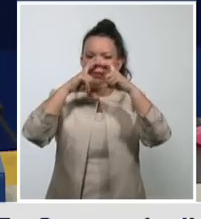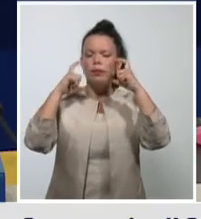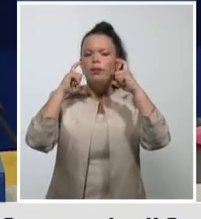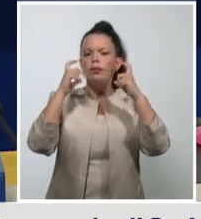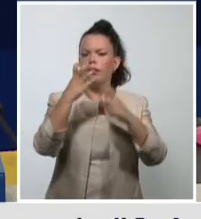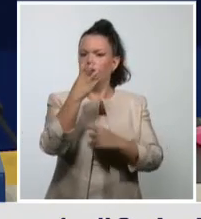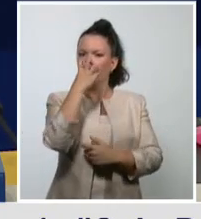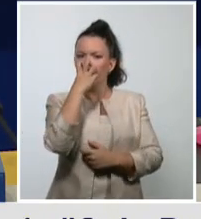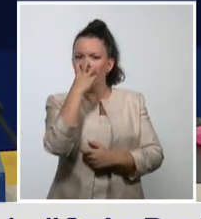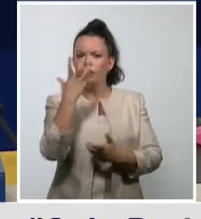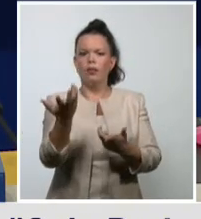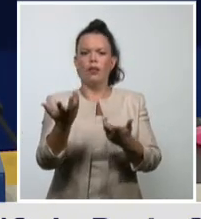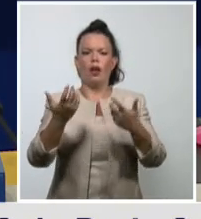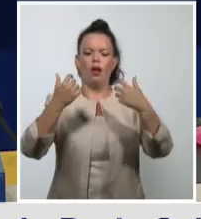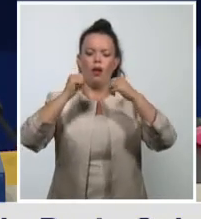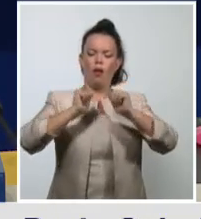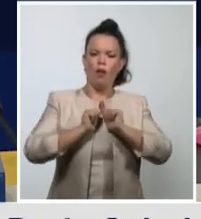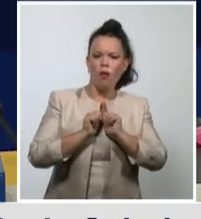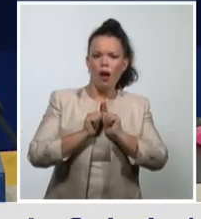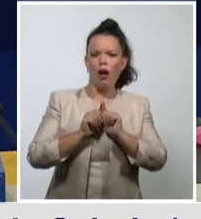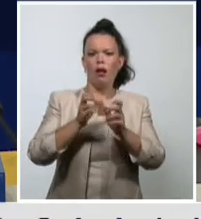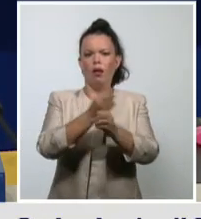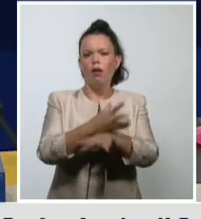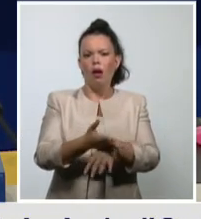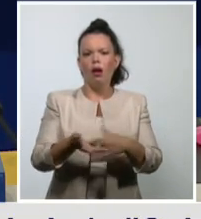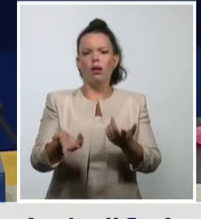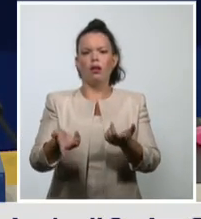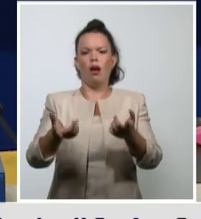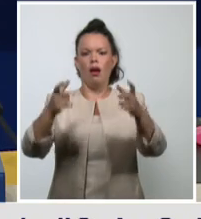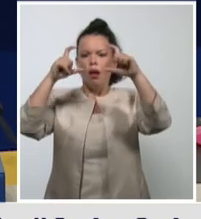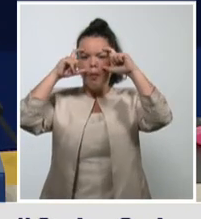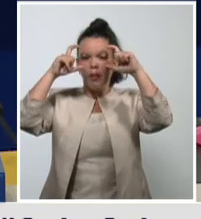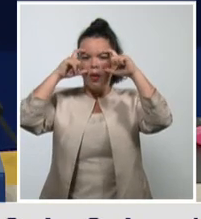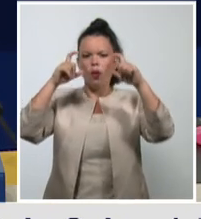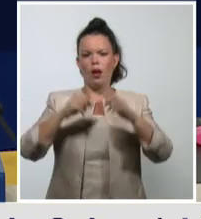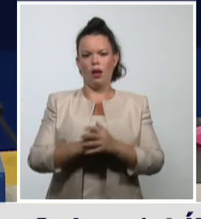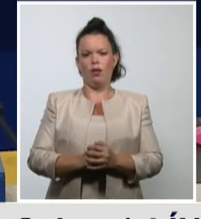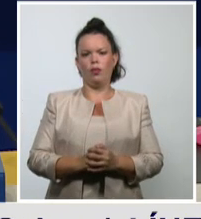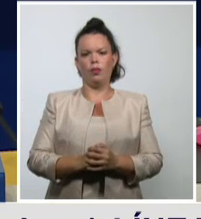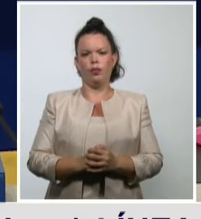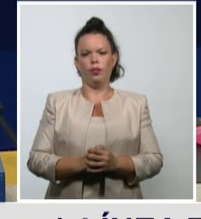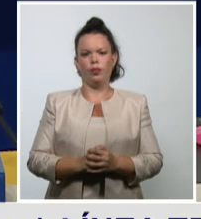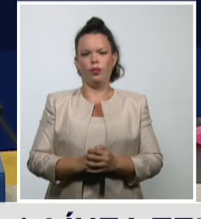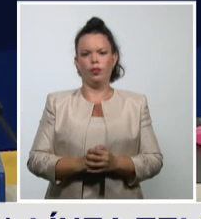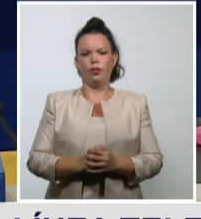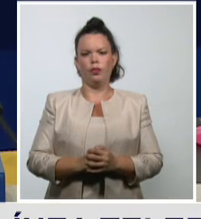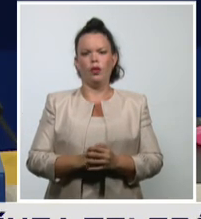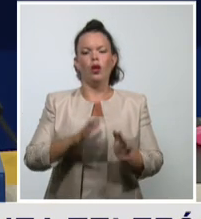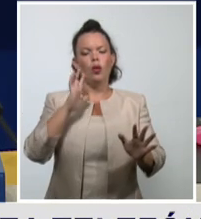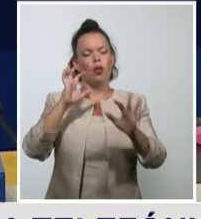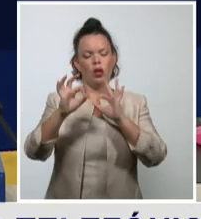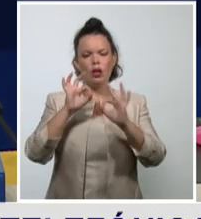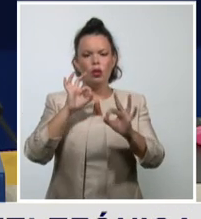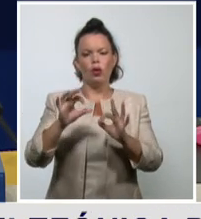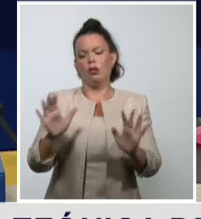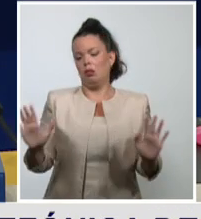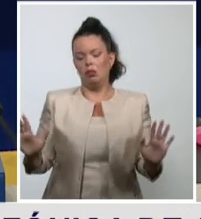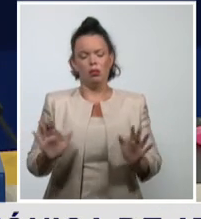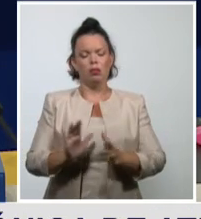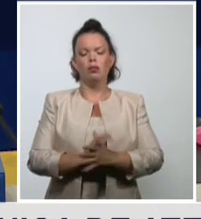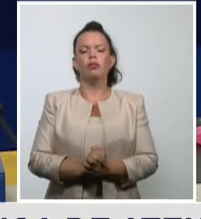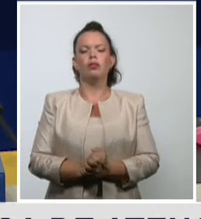la bata, son los espejuelos y demás, los gafas protectoras, perdón, para su manipulación. Pero